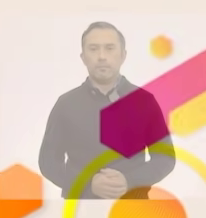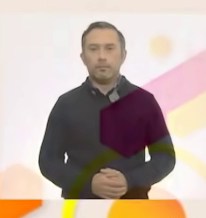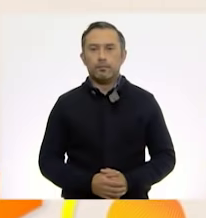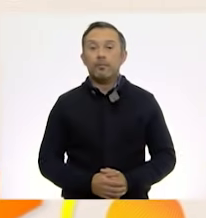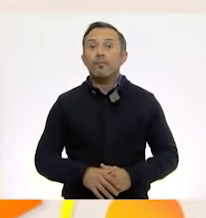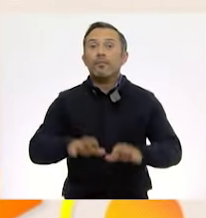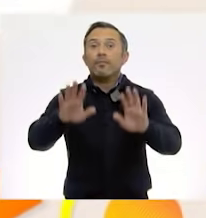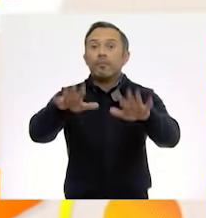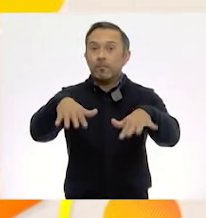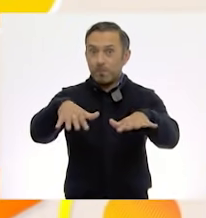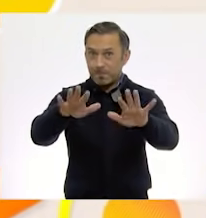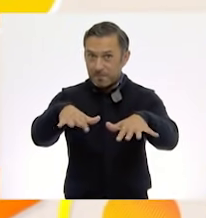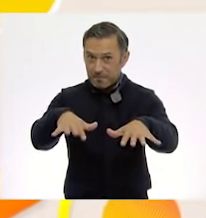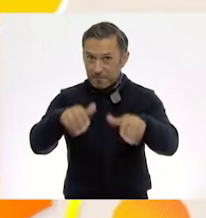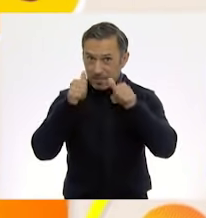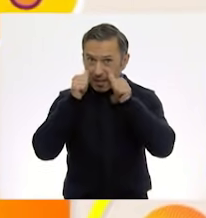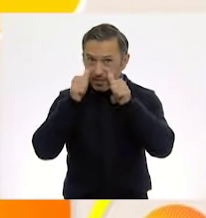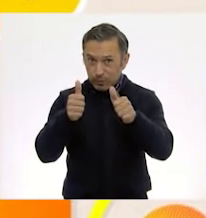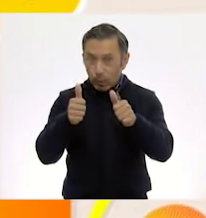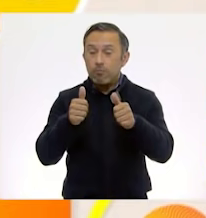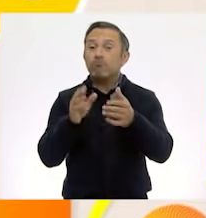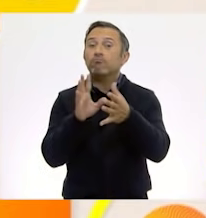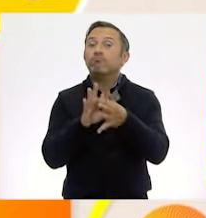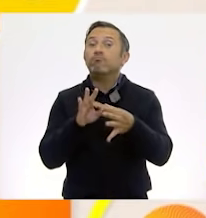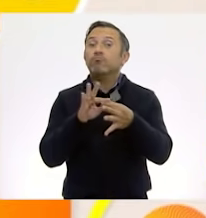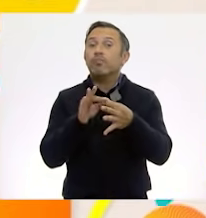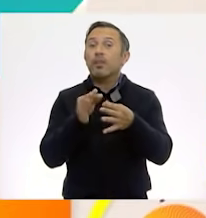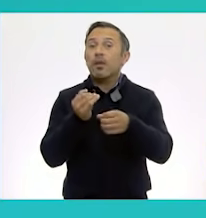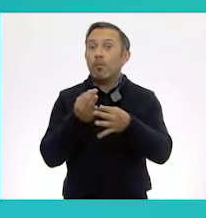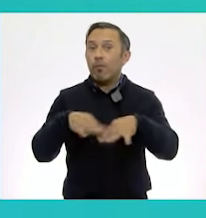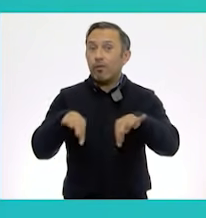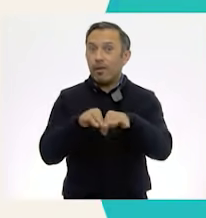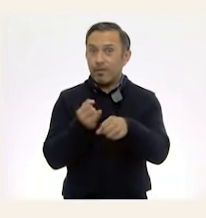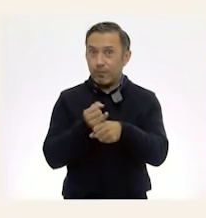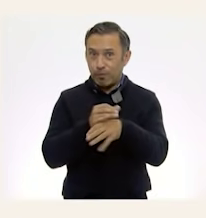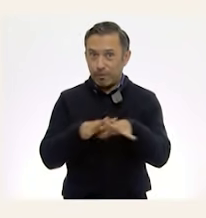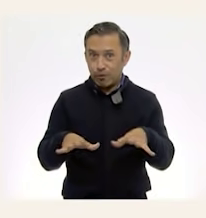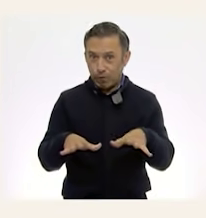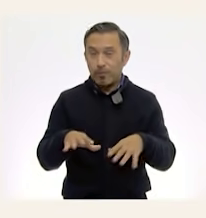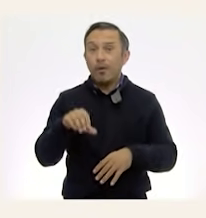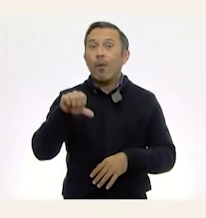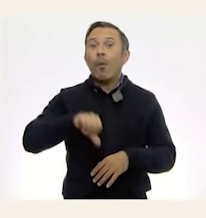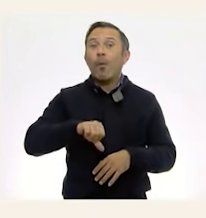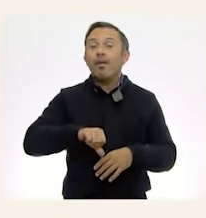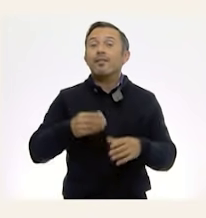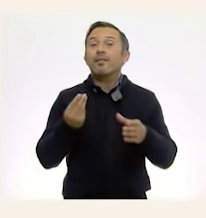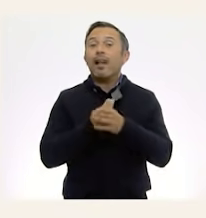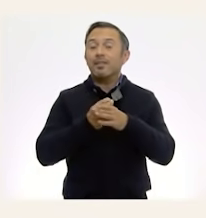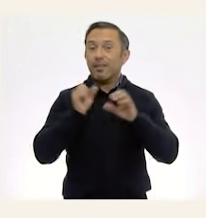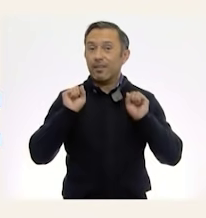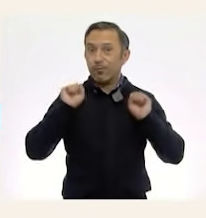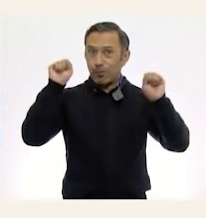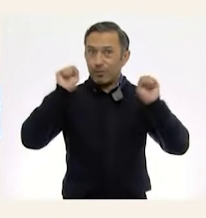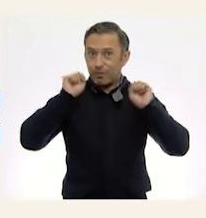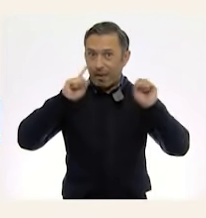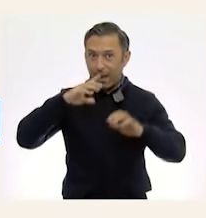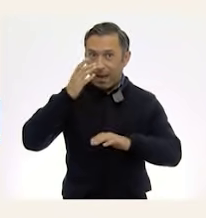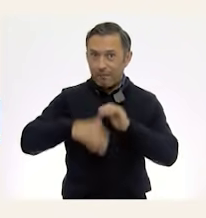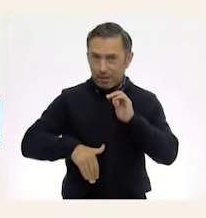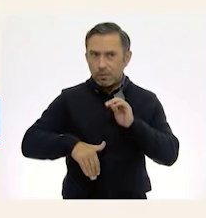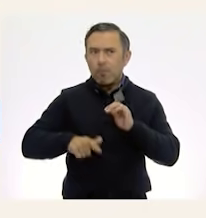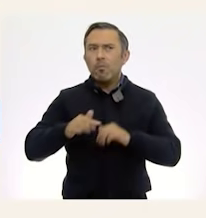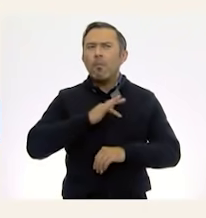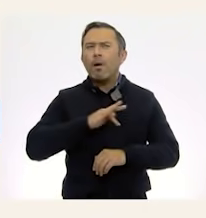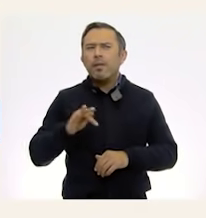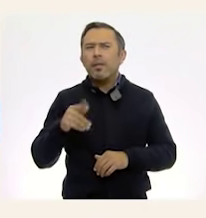Atención, atención. Información importante. Hoy, después de tu clase de educación física, aprenderemos a